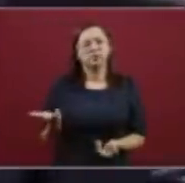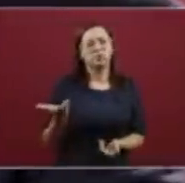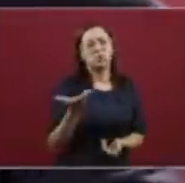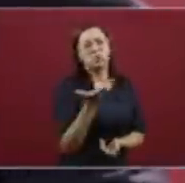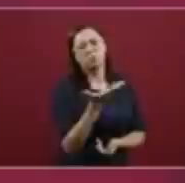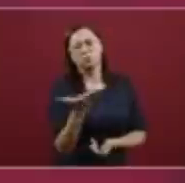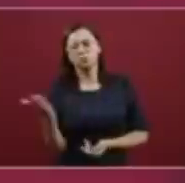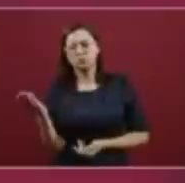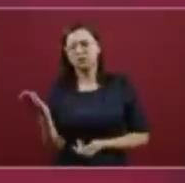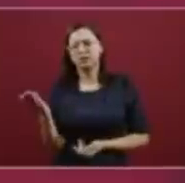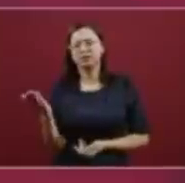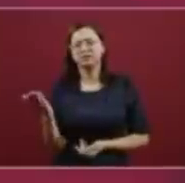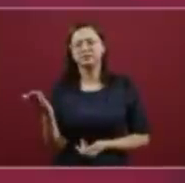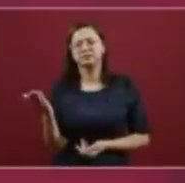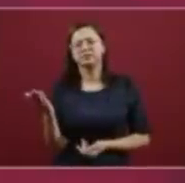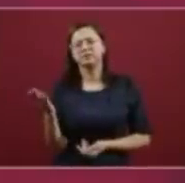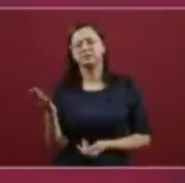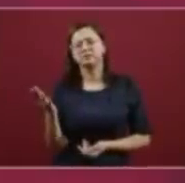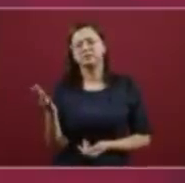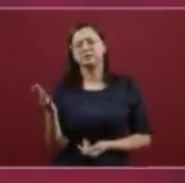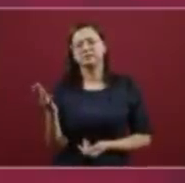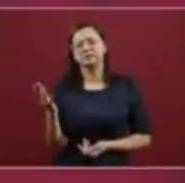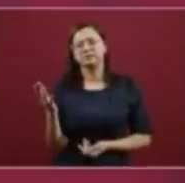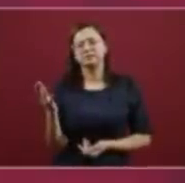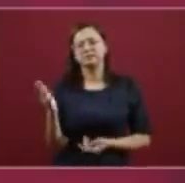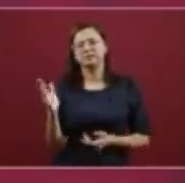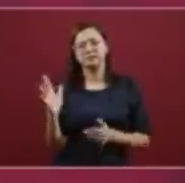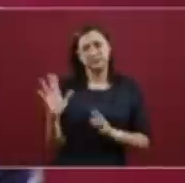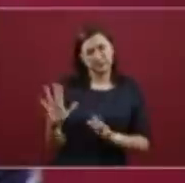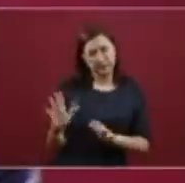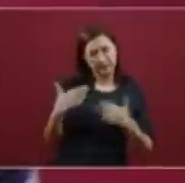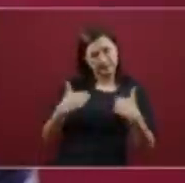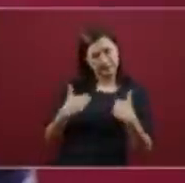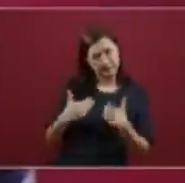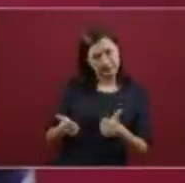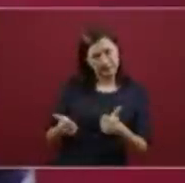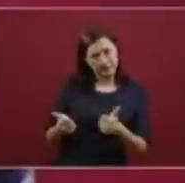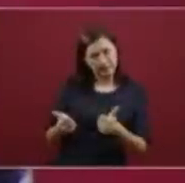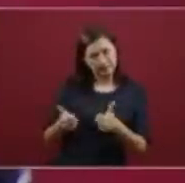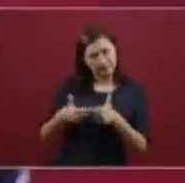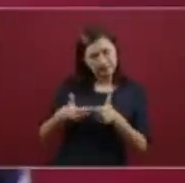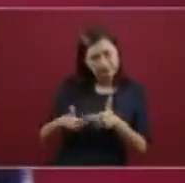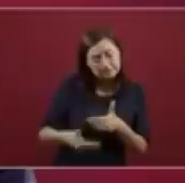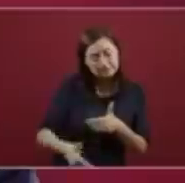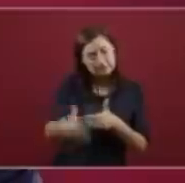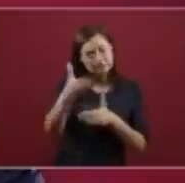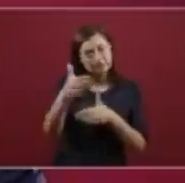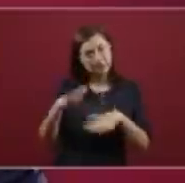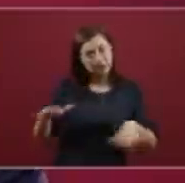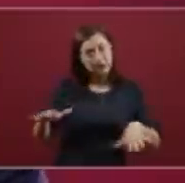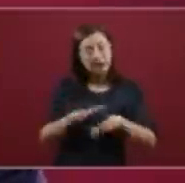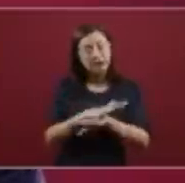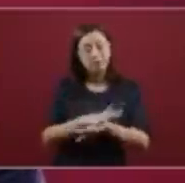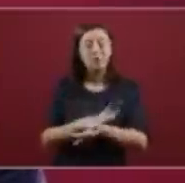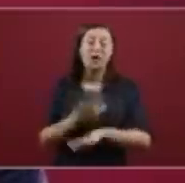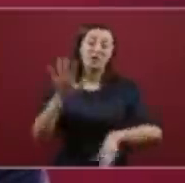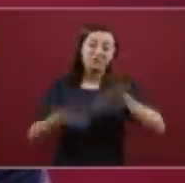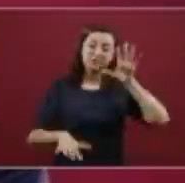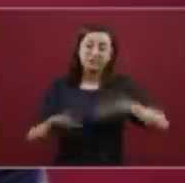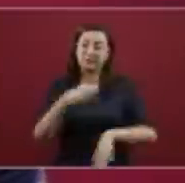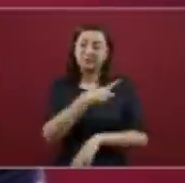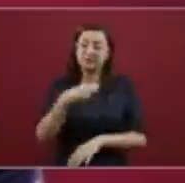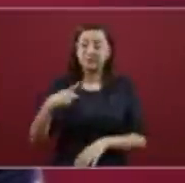entiendan de que ya las cosas cambian, porque hay que avisarles a veces,